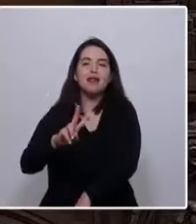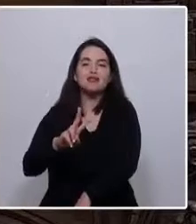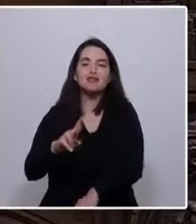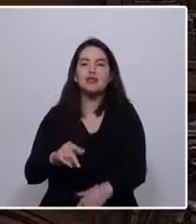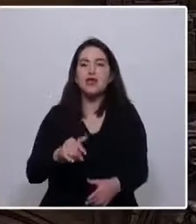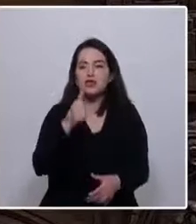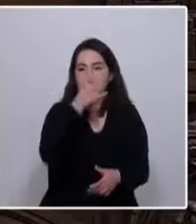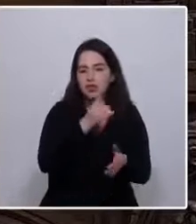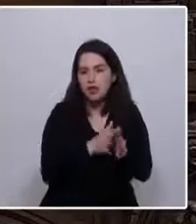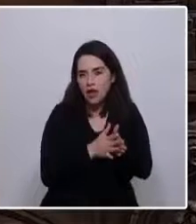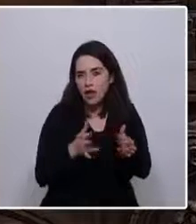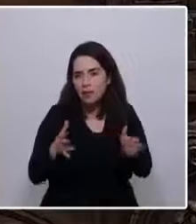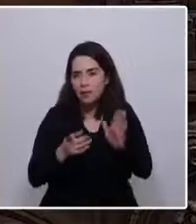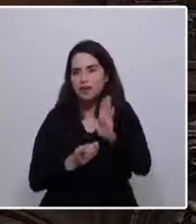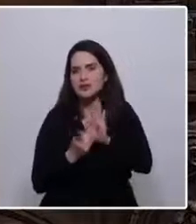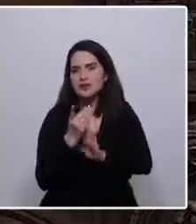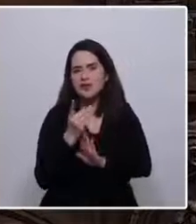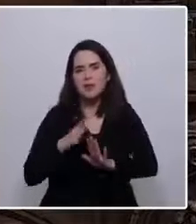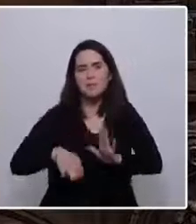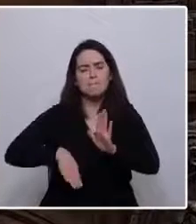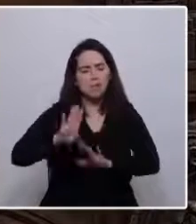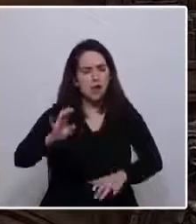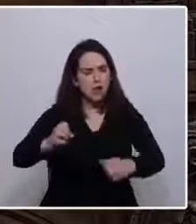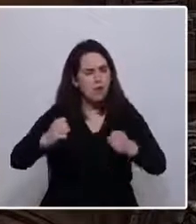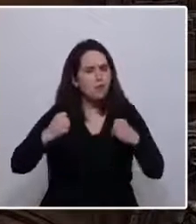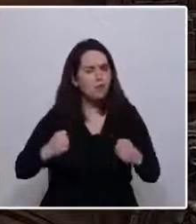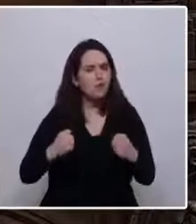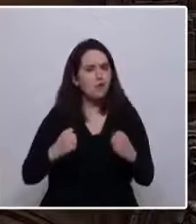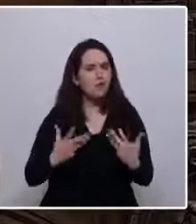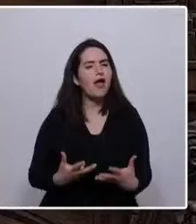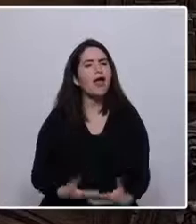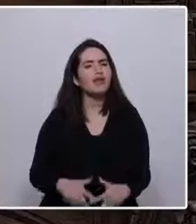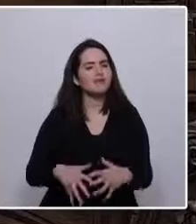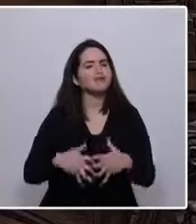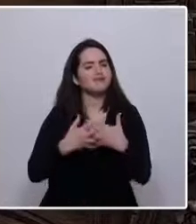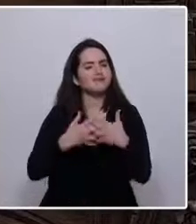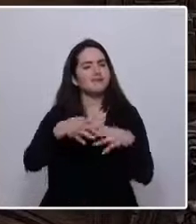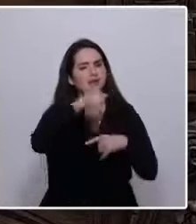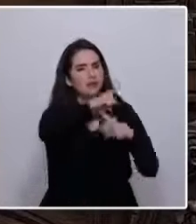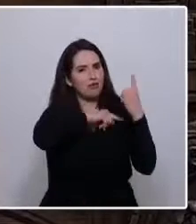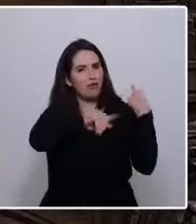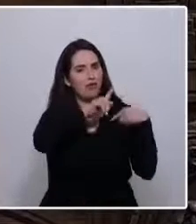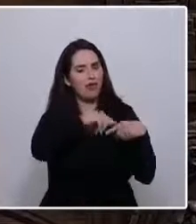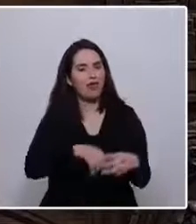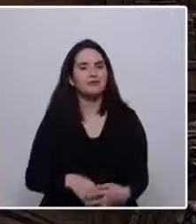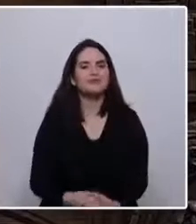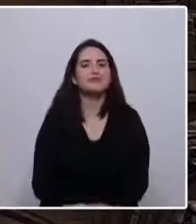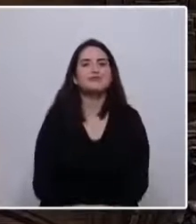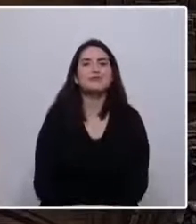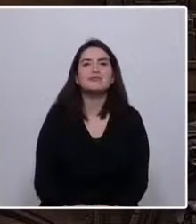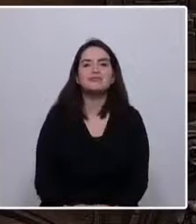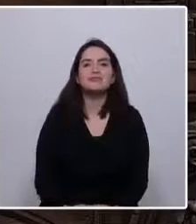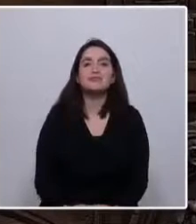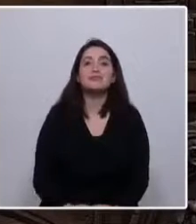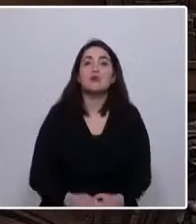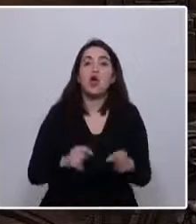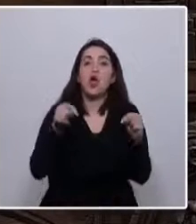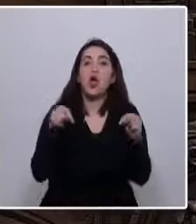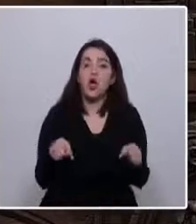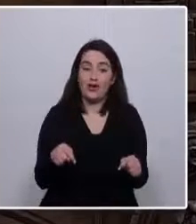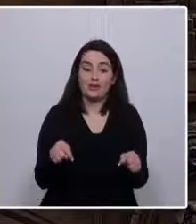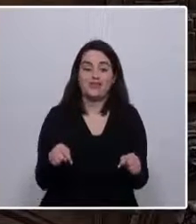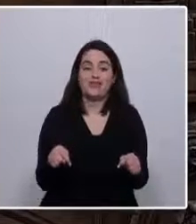desarrollo más potente que registra en nuestra historia y hoy